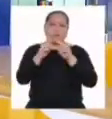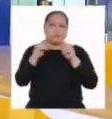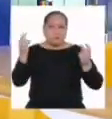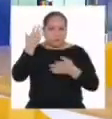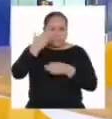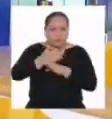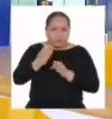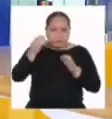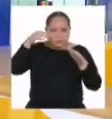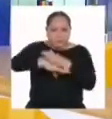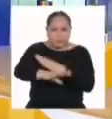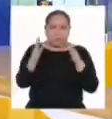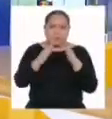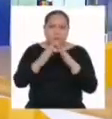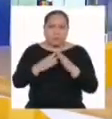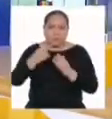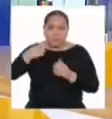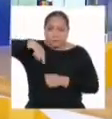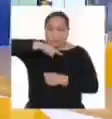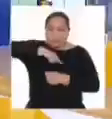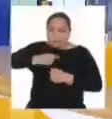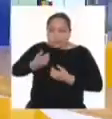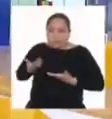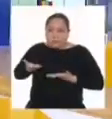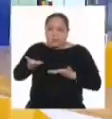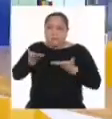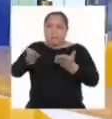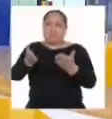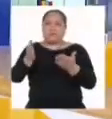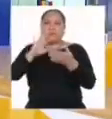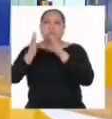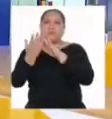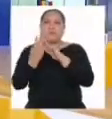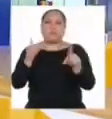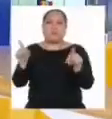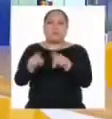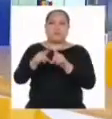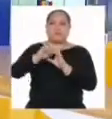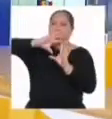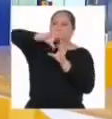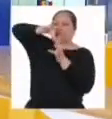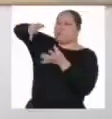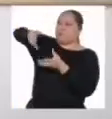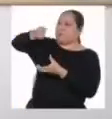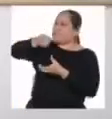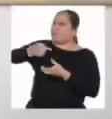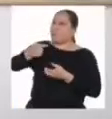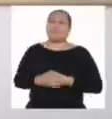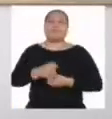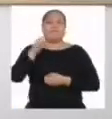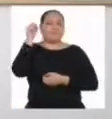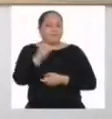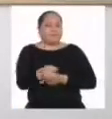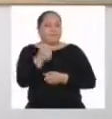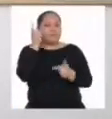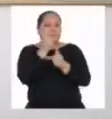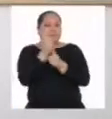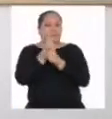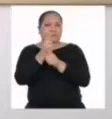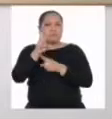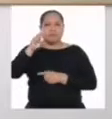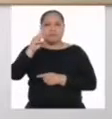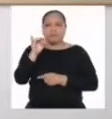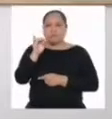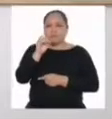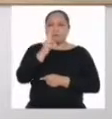debemos formar desde casa en nosotros repercuten en nuestra comunidad y hasta en nuestro planeta. Tienes mucha razón,